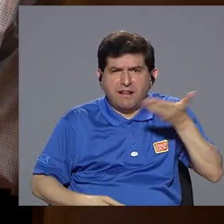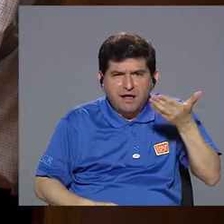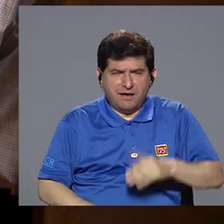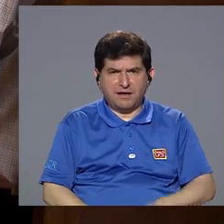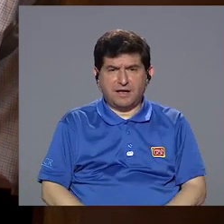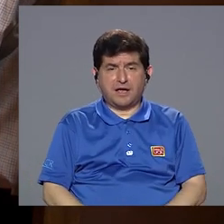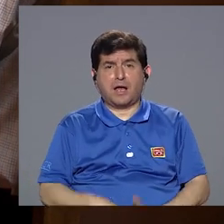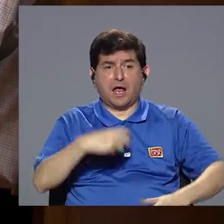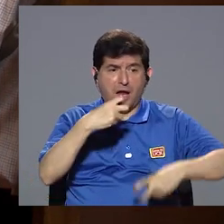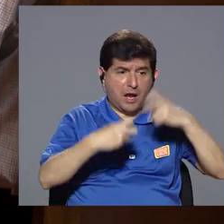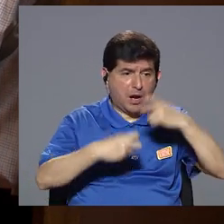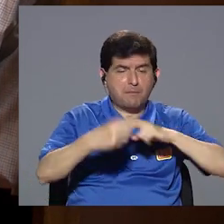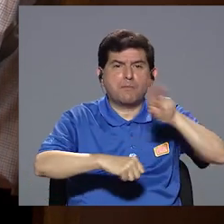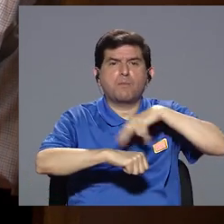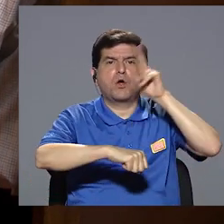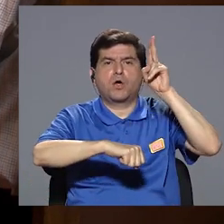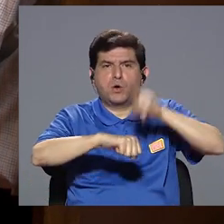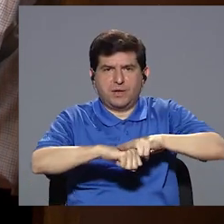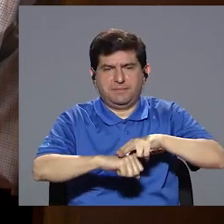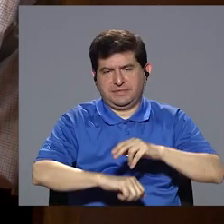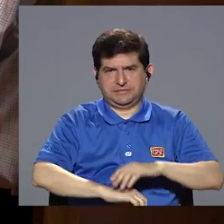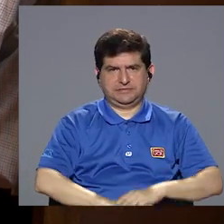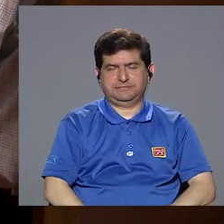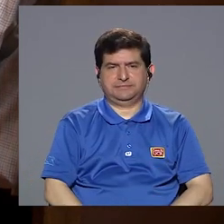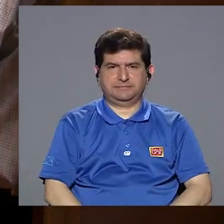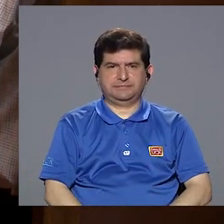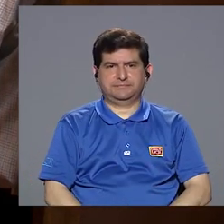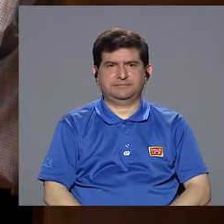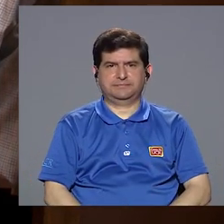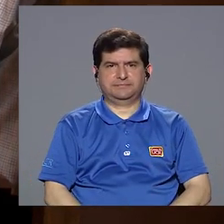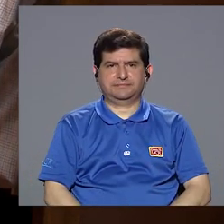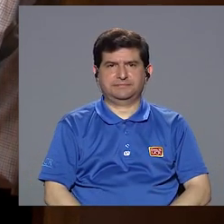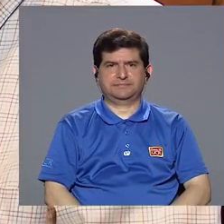hacia los problemas nacionales